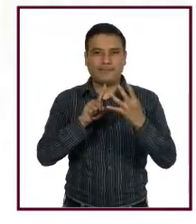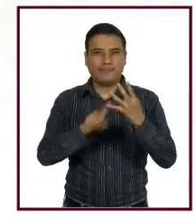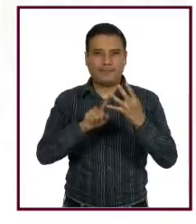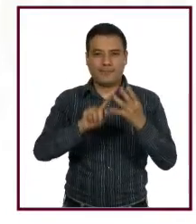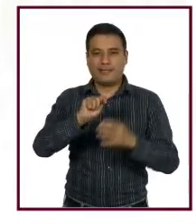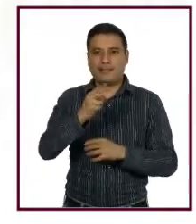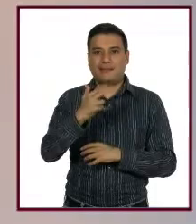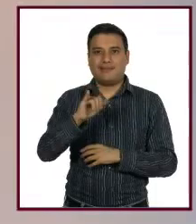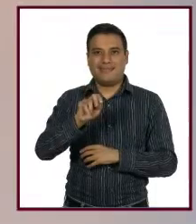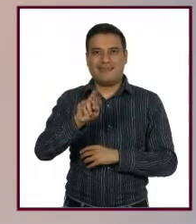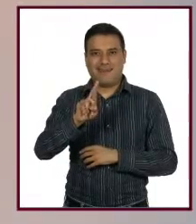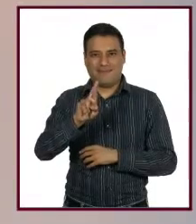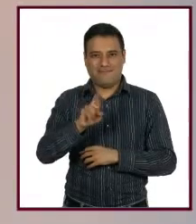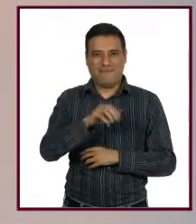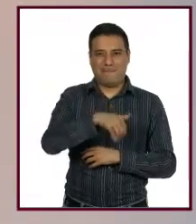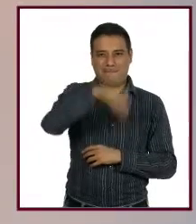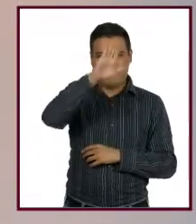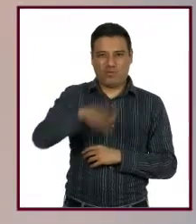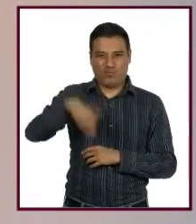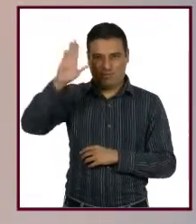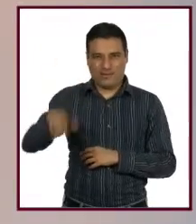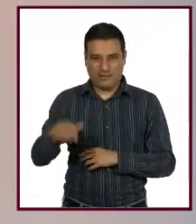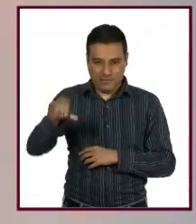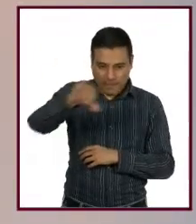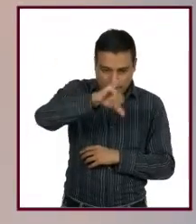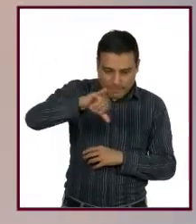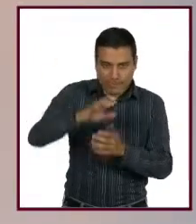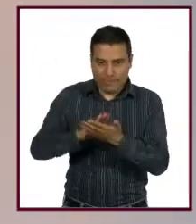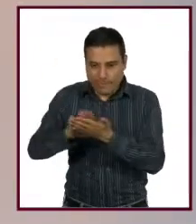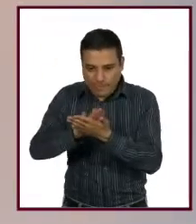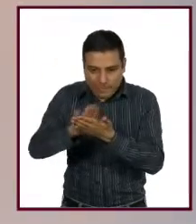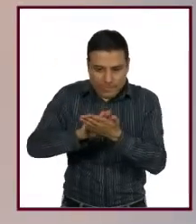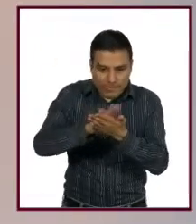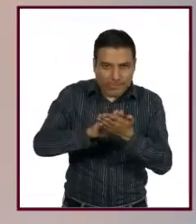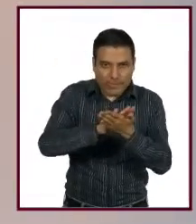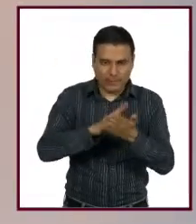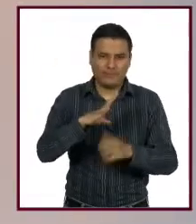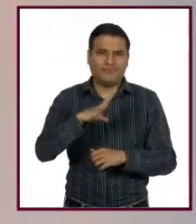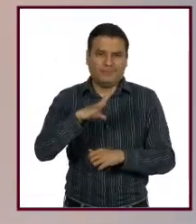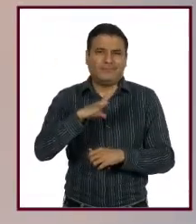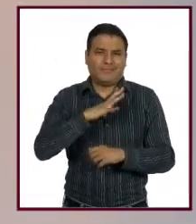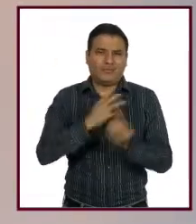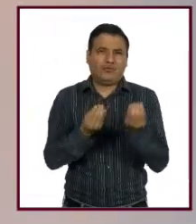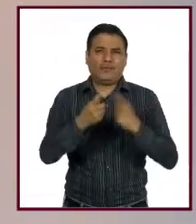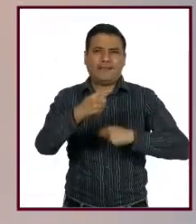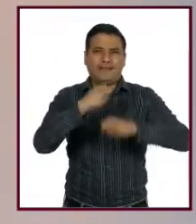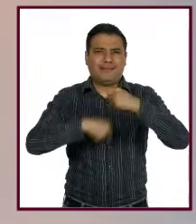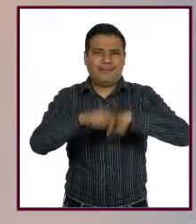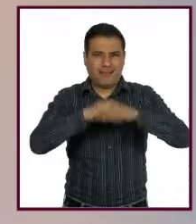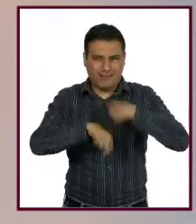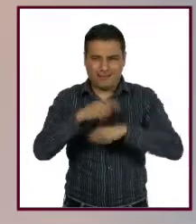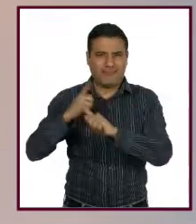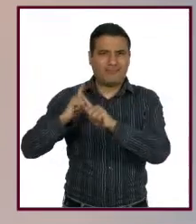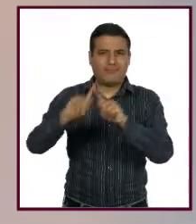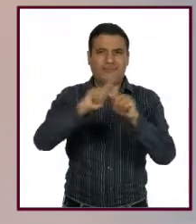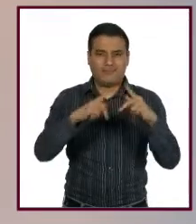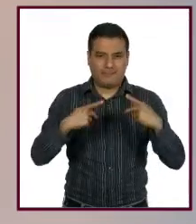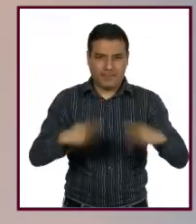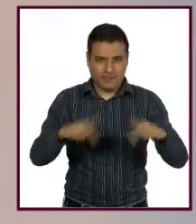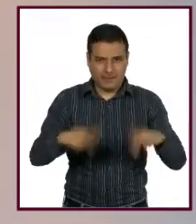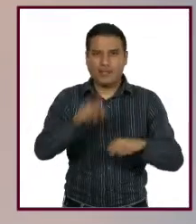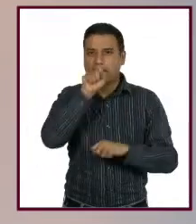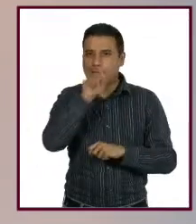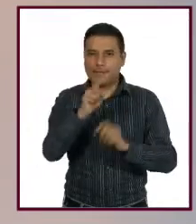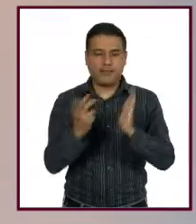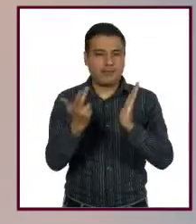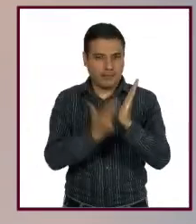thinner, que es muy común que esté en todo tipo de tlapalerías, servicios mecánicos, etc. ¿Cómo